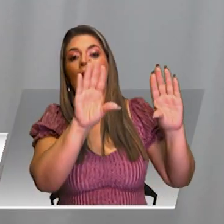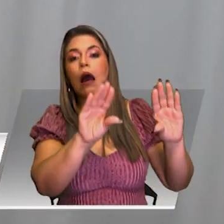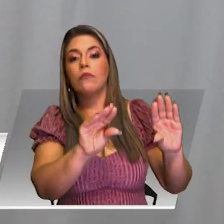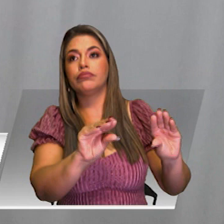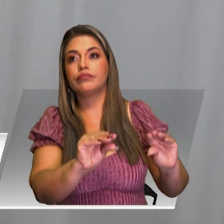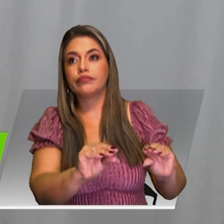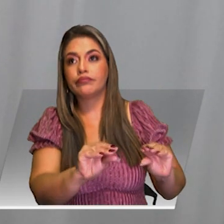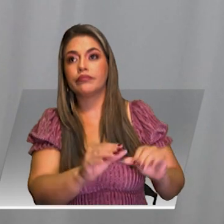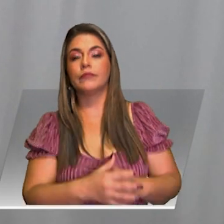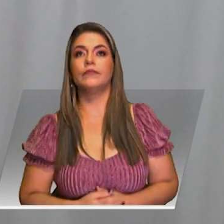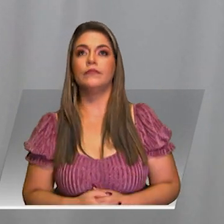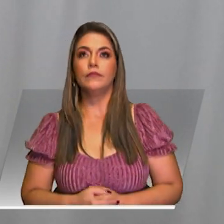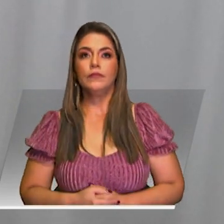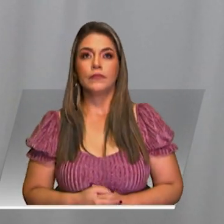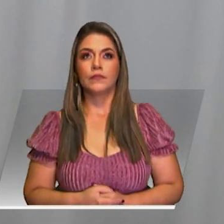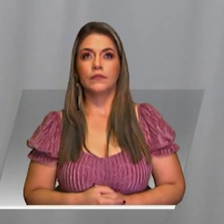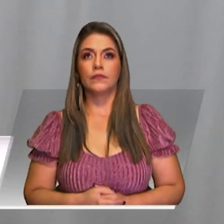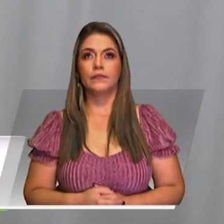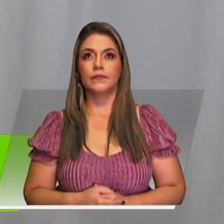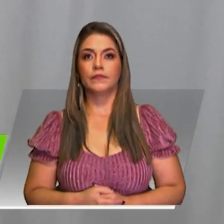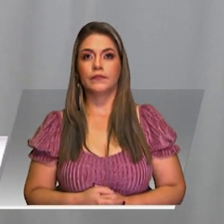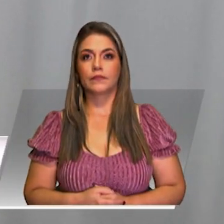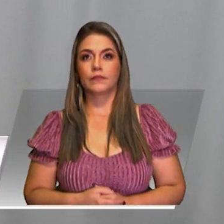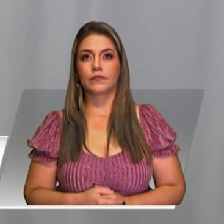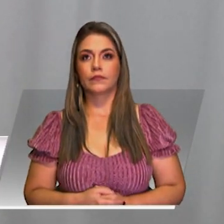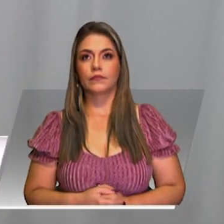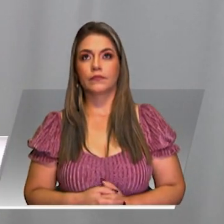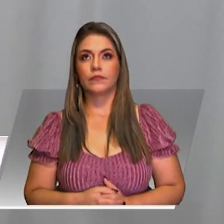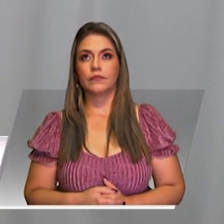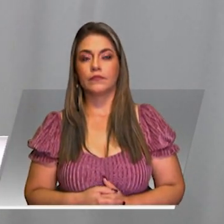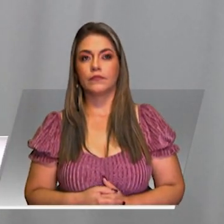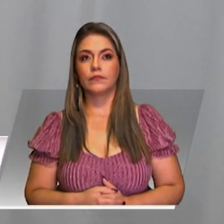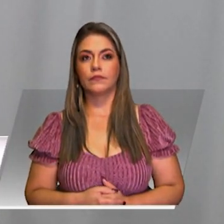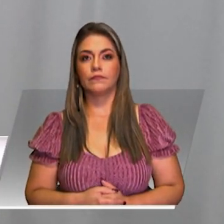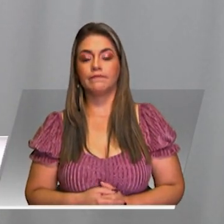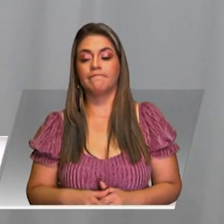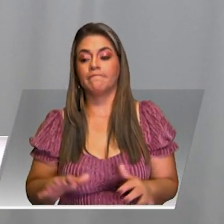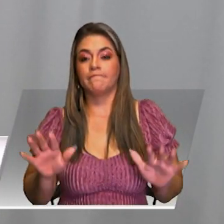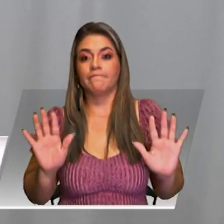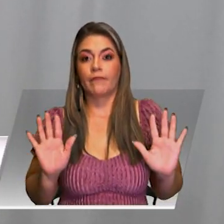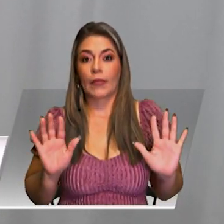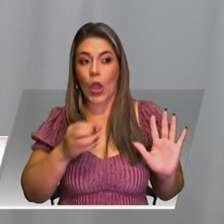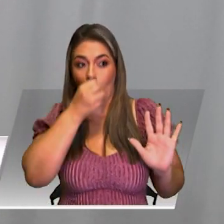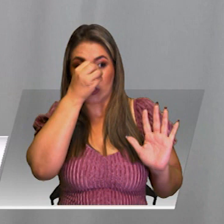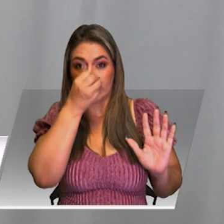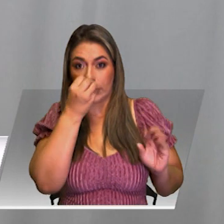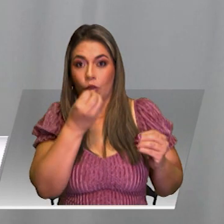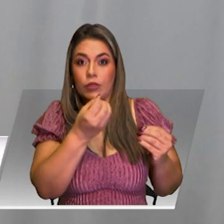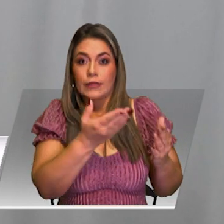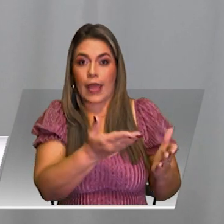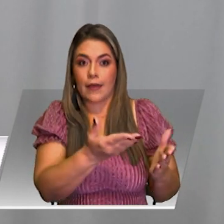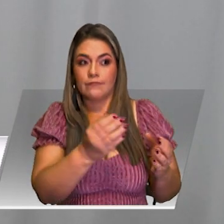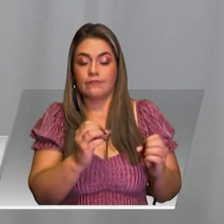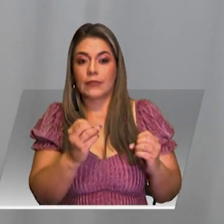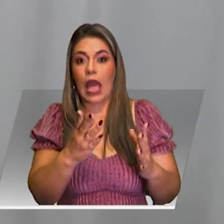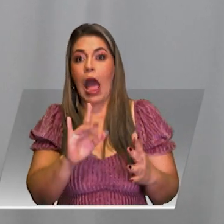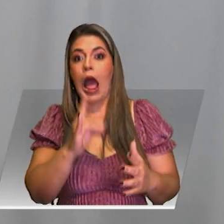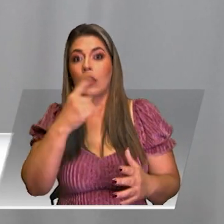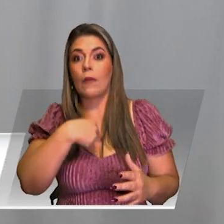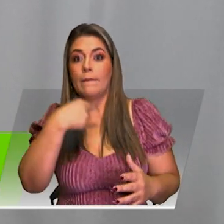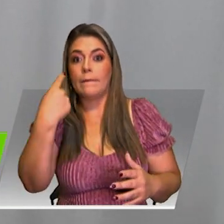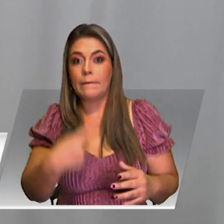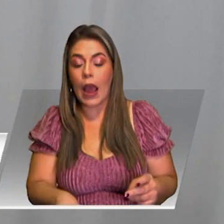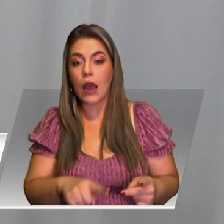El desenlace de esos pacientes es que les vamos a aportar la cantidad de oxígeno que sea necesario y en caso de hacer un paro cardíaco